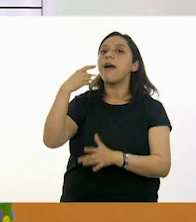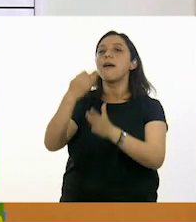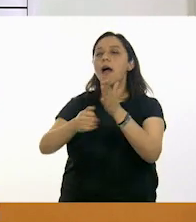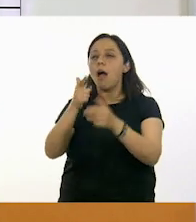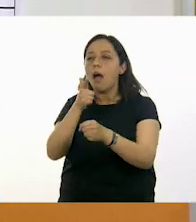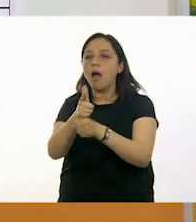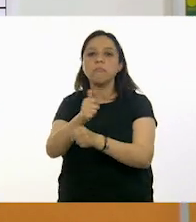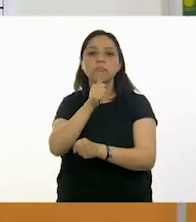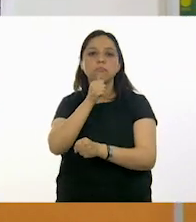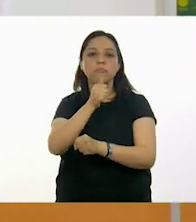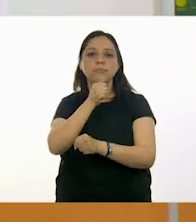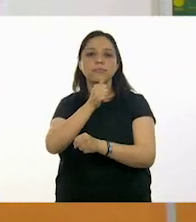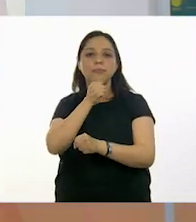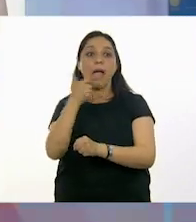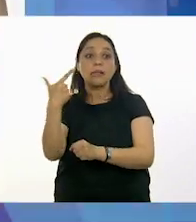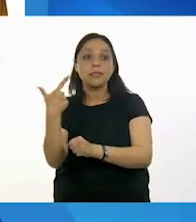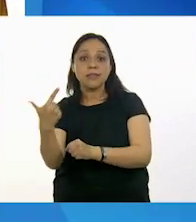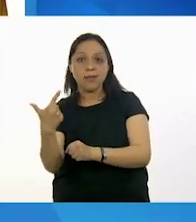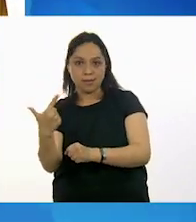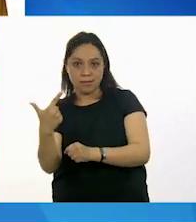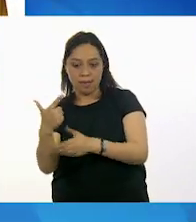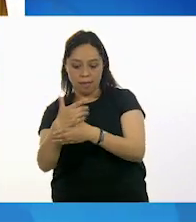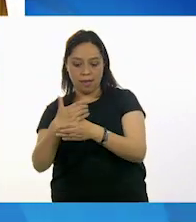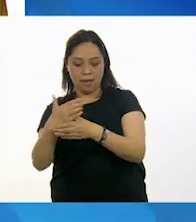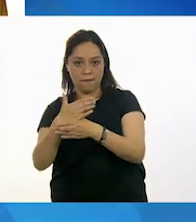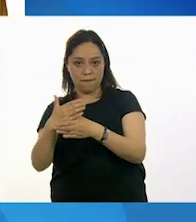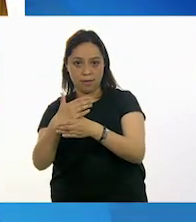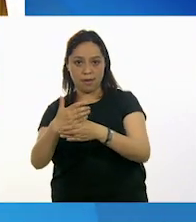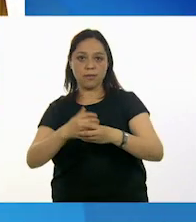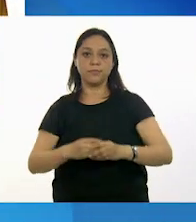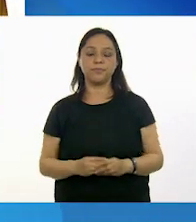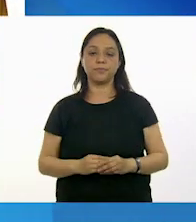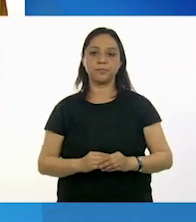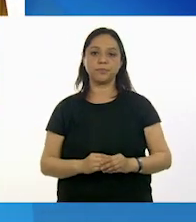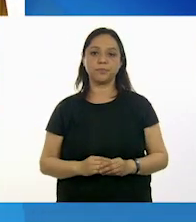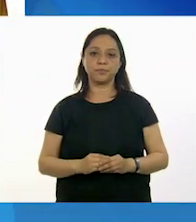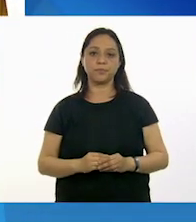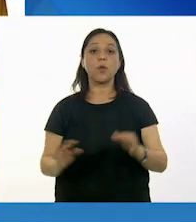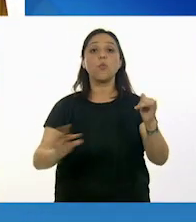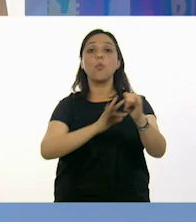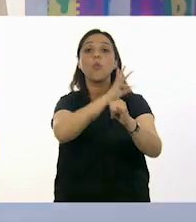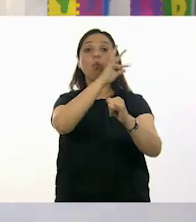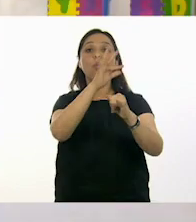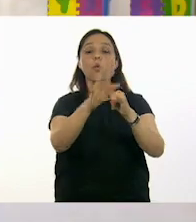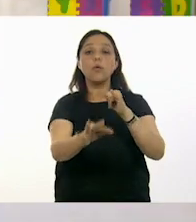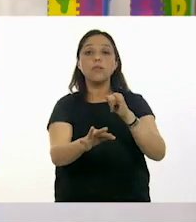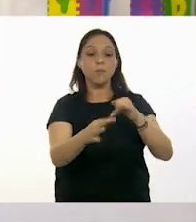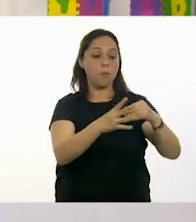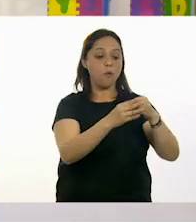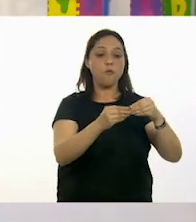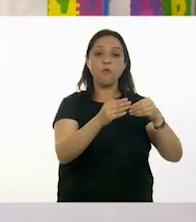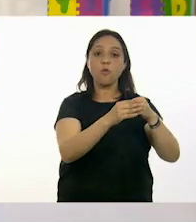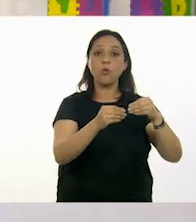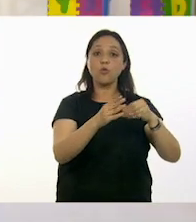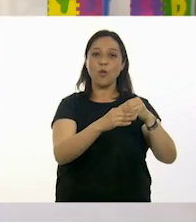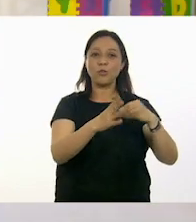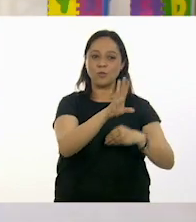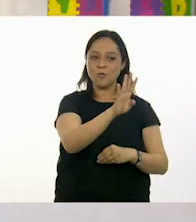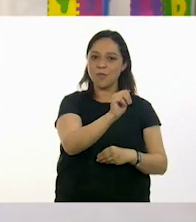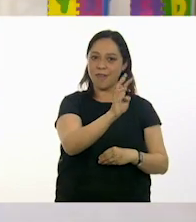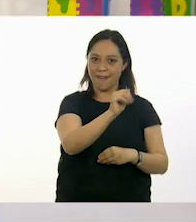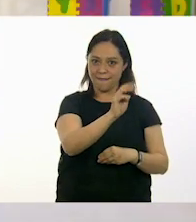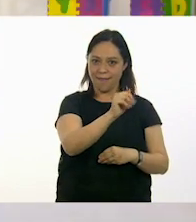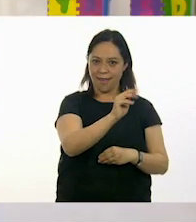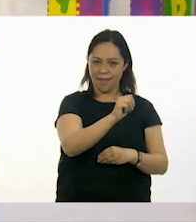visto. Café número 7. Vamos a terminar los frutos del número 9.